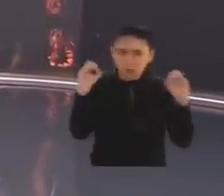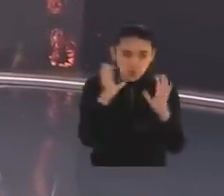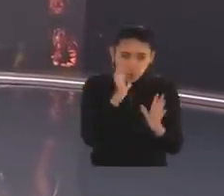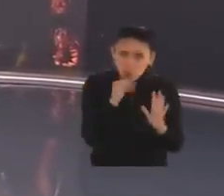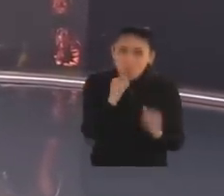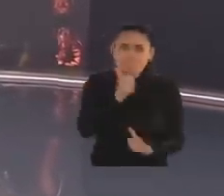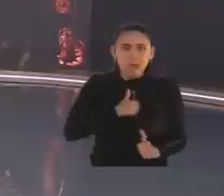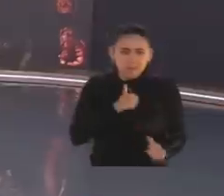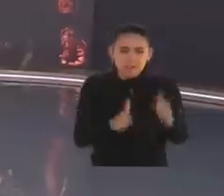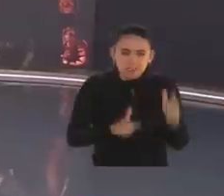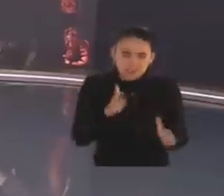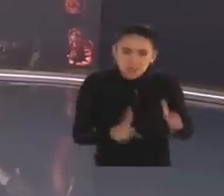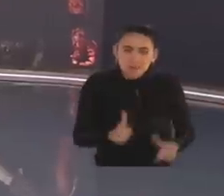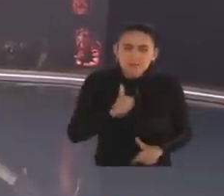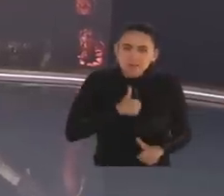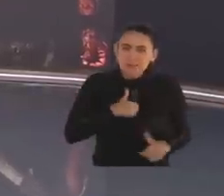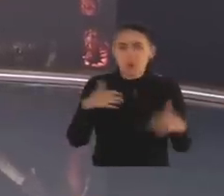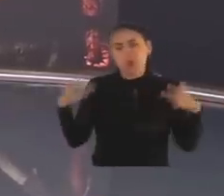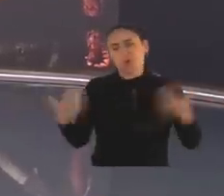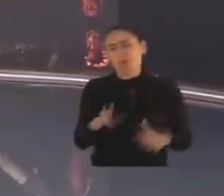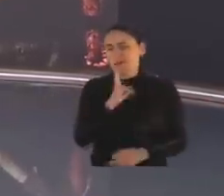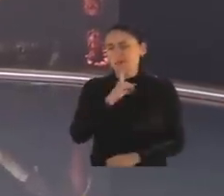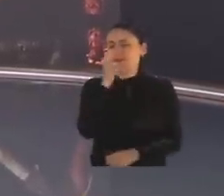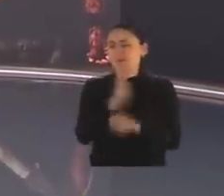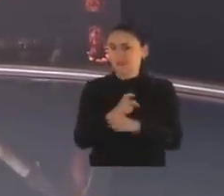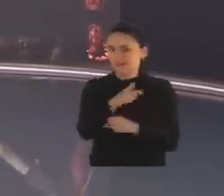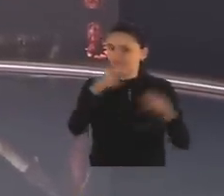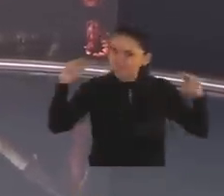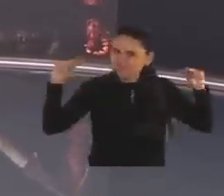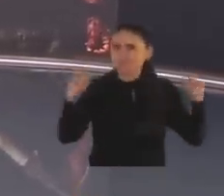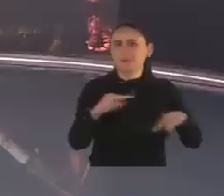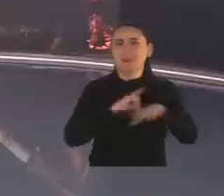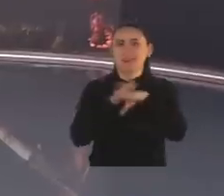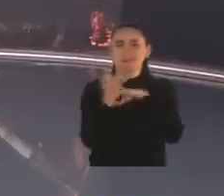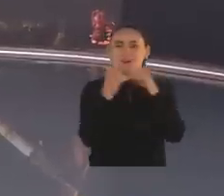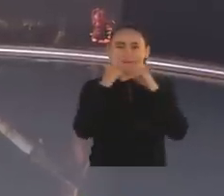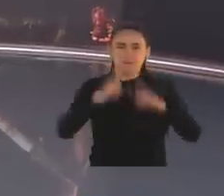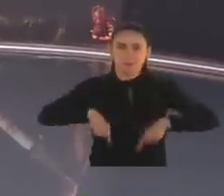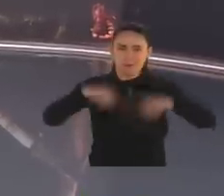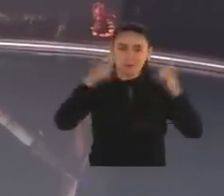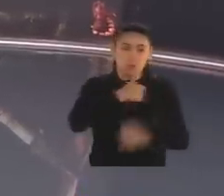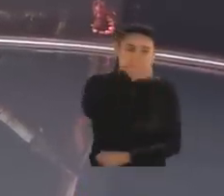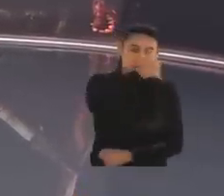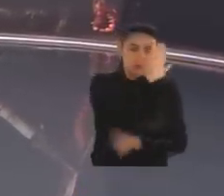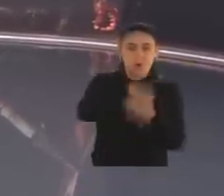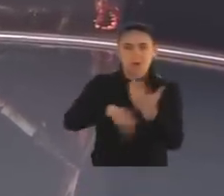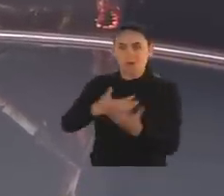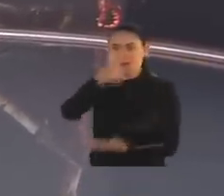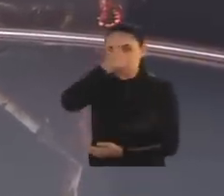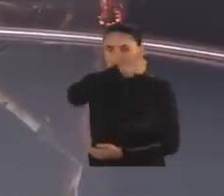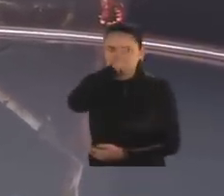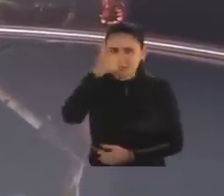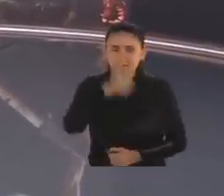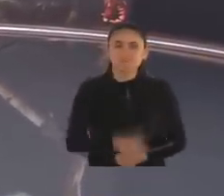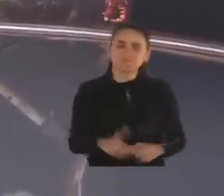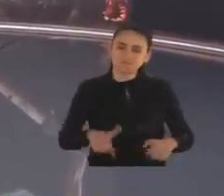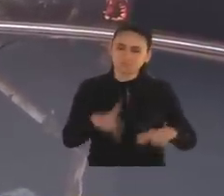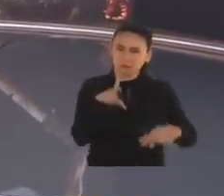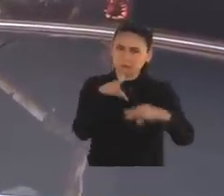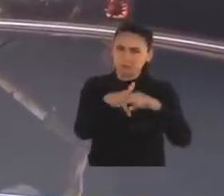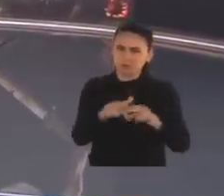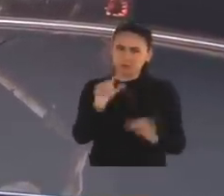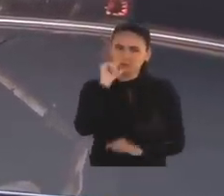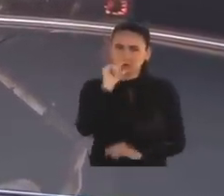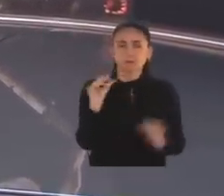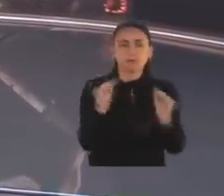hay que ganárselo. Así que ustedes no se pueden perder Survivor también los fines de semana. Con esa información hacemos una pausa aquí en Noticias RCN